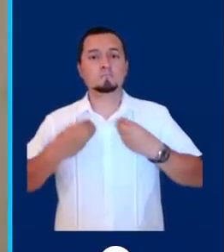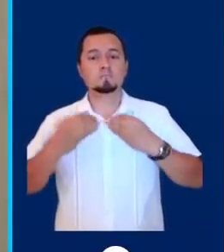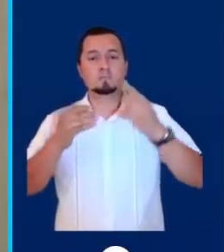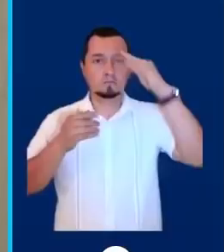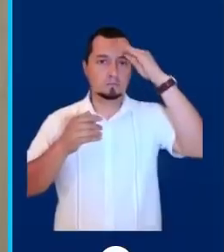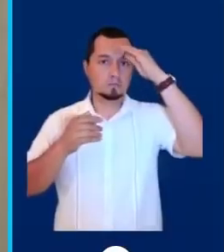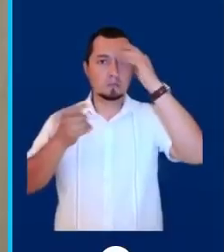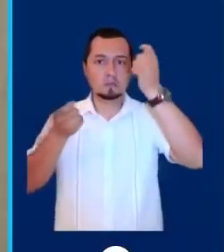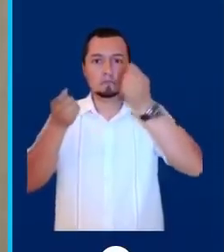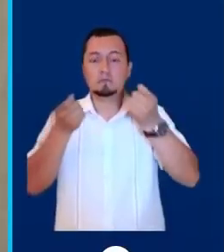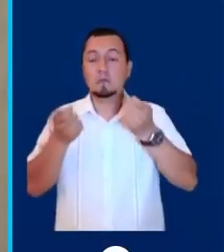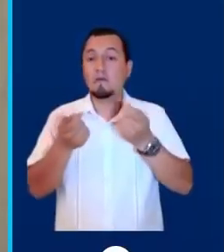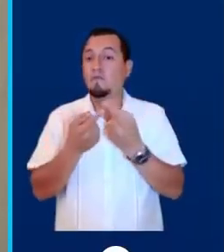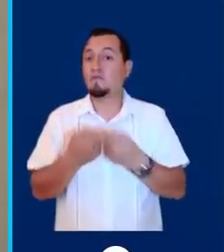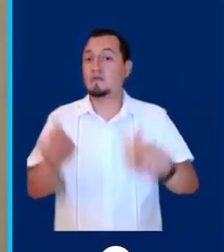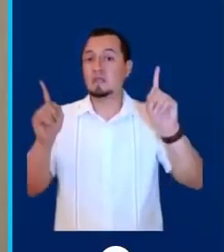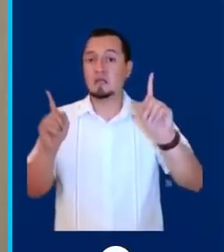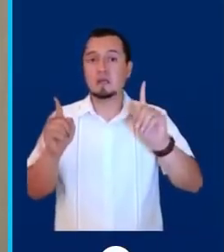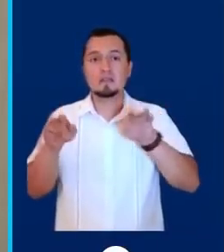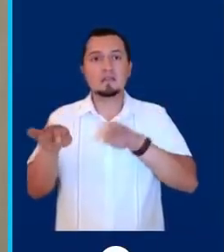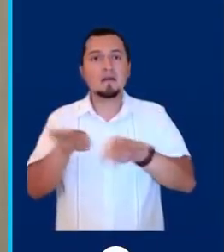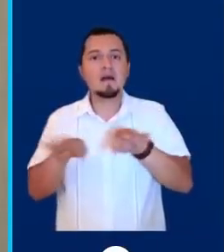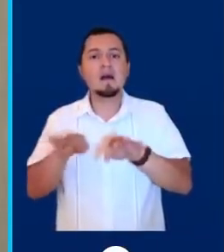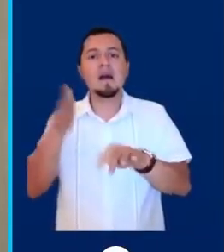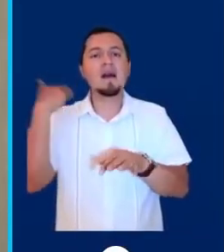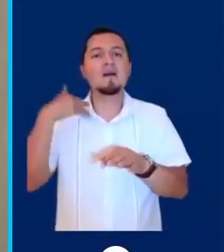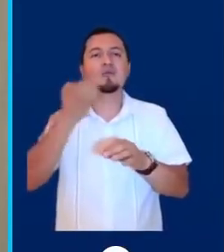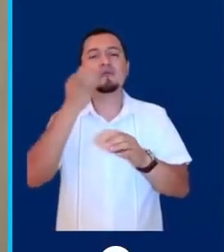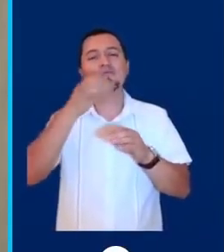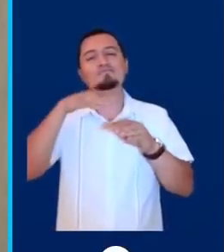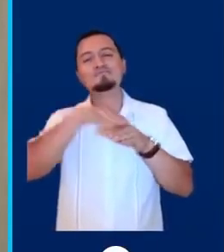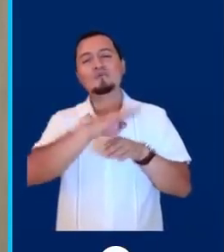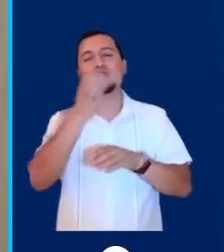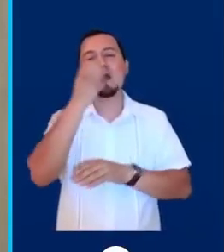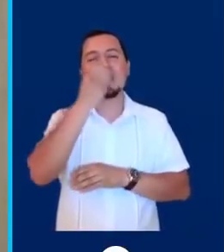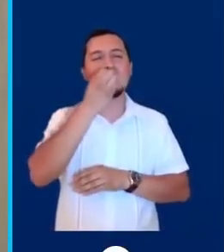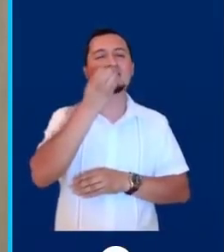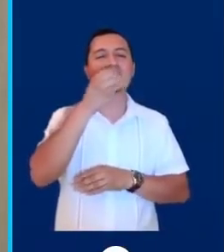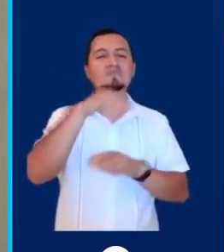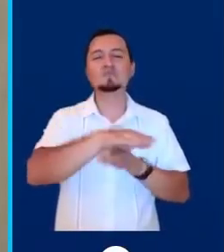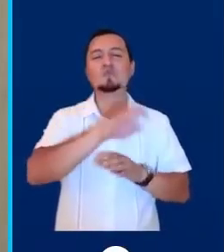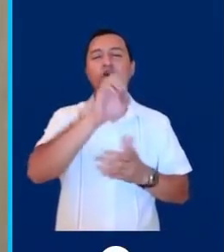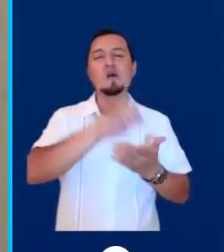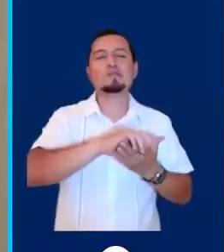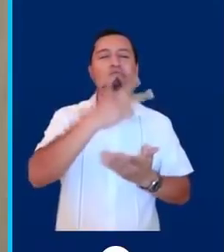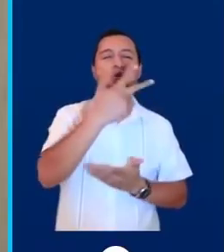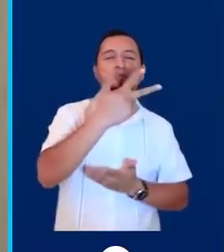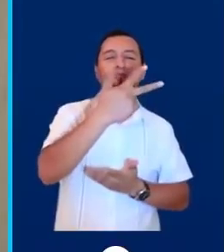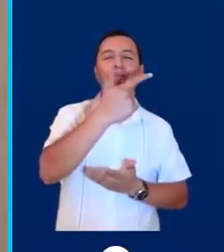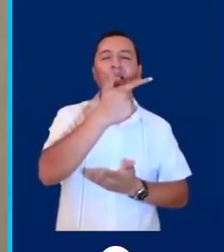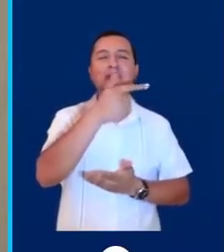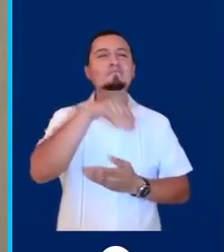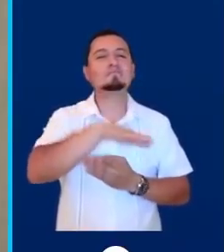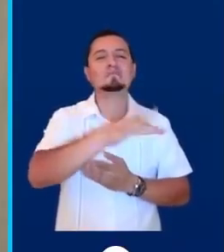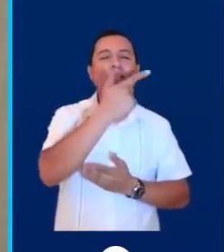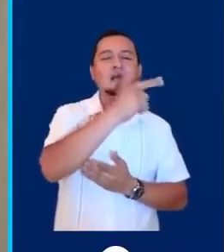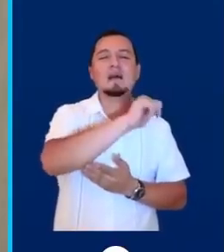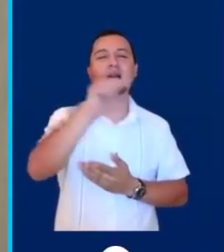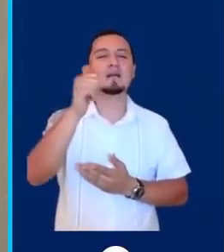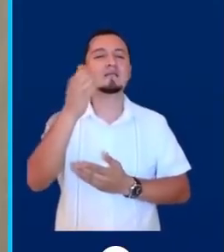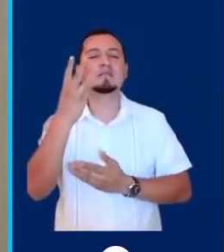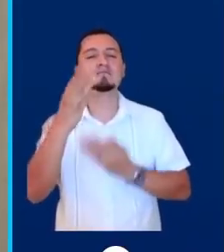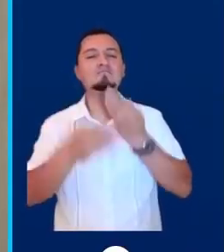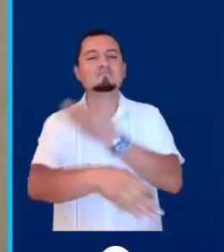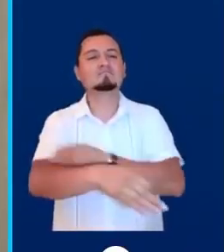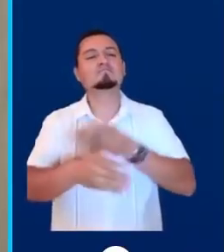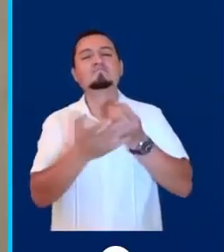su manera de trabajar y de enseñar, y que tuvieron una enorme capacidad de adaptación y que nos